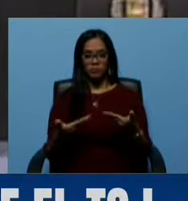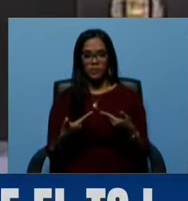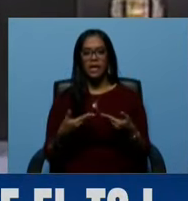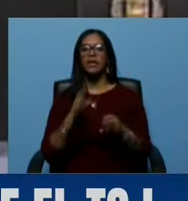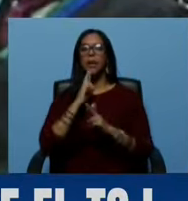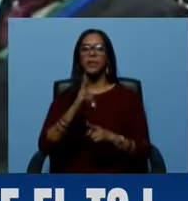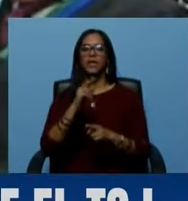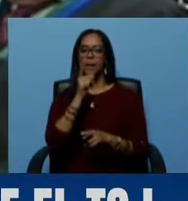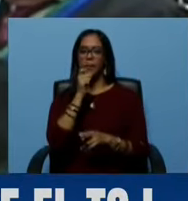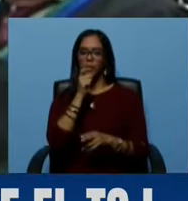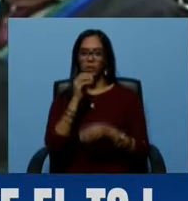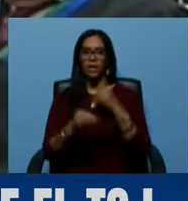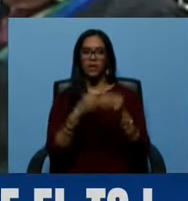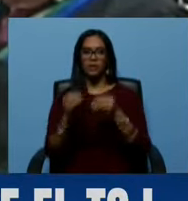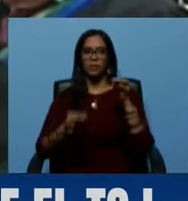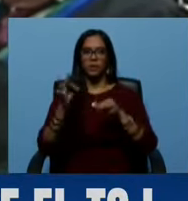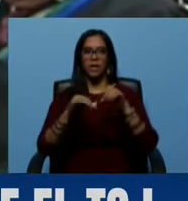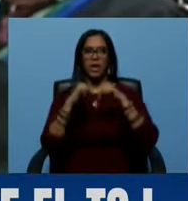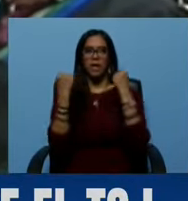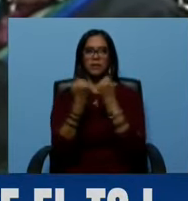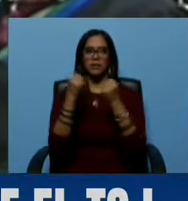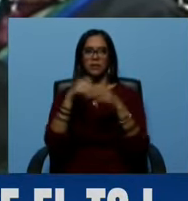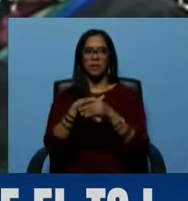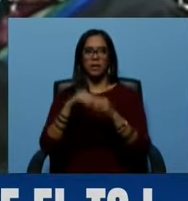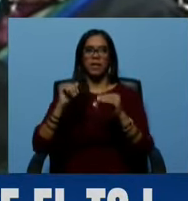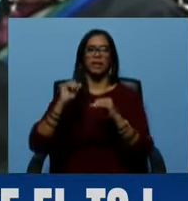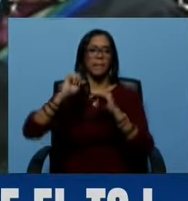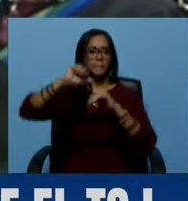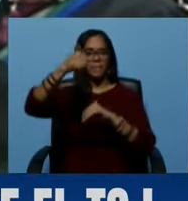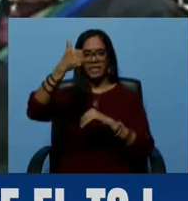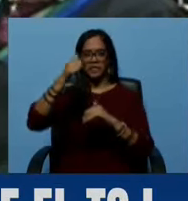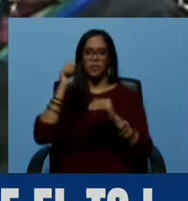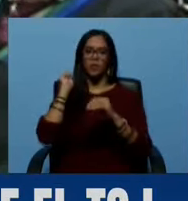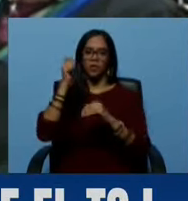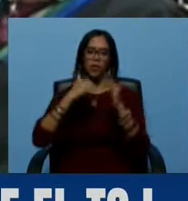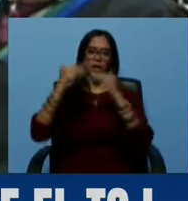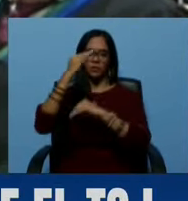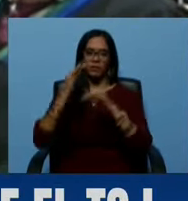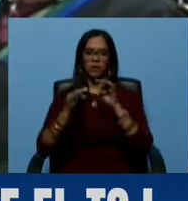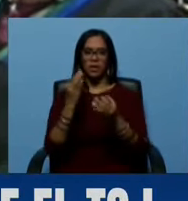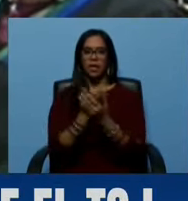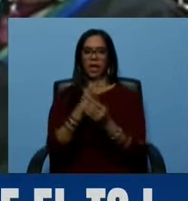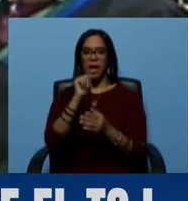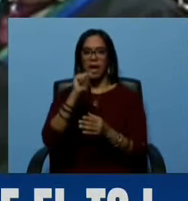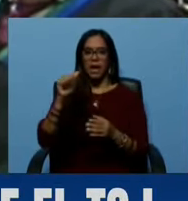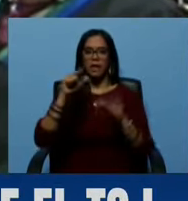preguntas formuladas por los magistrados de la sala electoral de este máximo tribunal. Expediente número